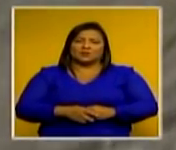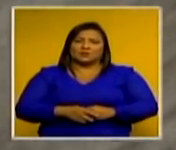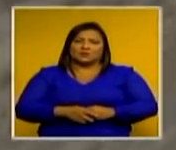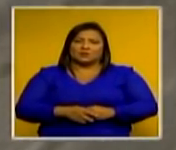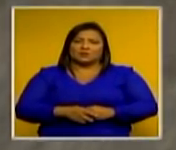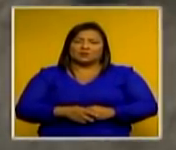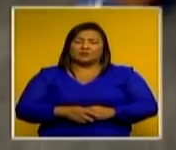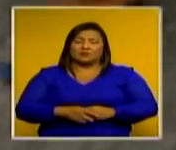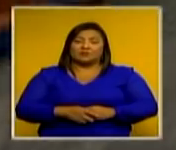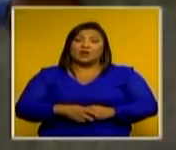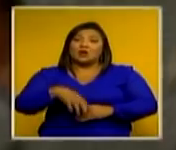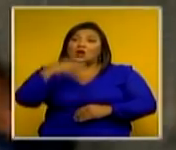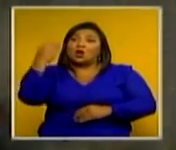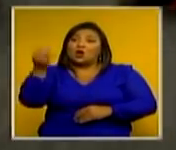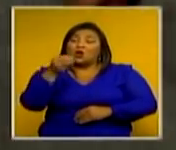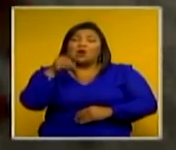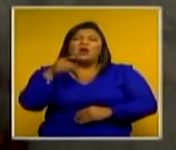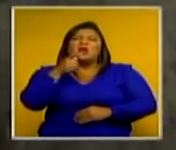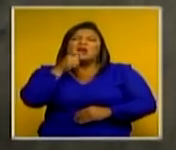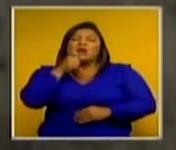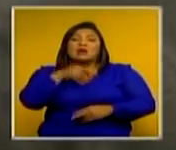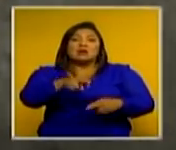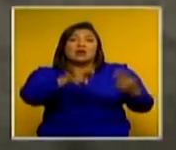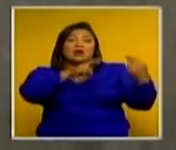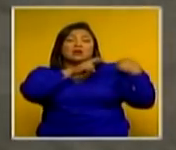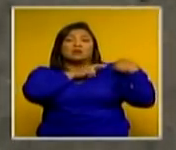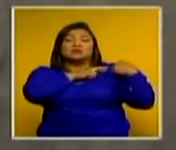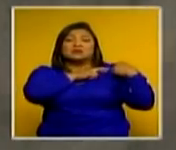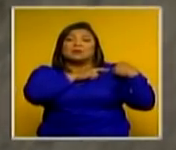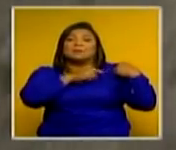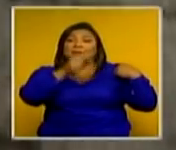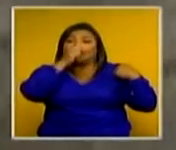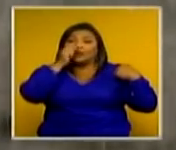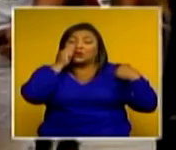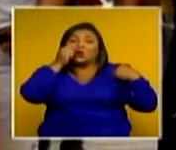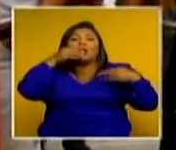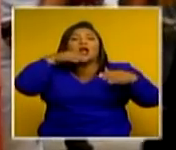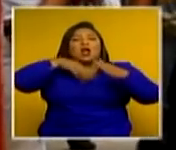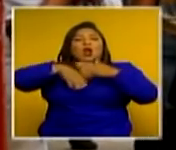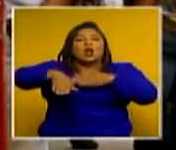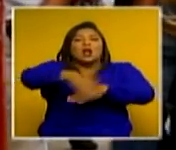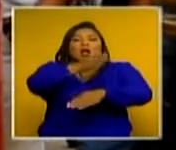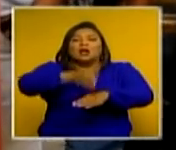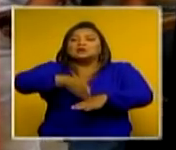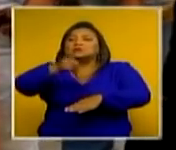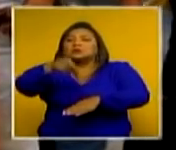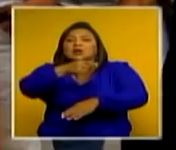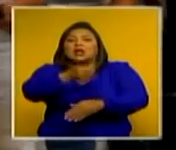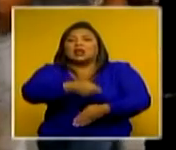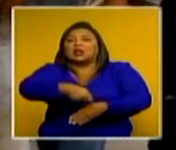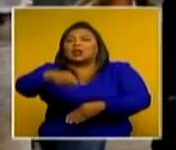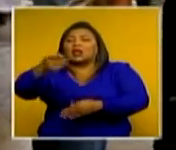esta delicia integral encargada de llevar la droga de un lado a otro en el sector de la novena y pedro pablo gómez según las denuncias de moradores